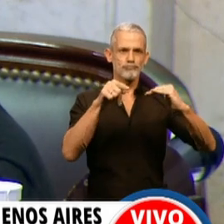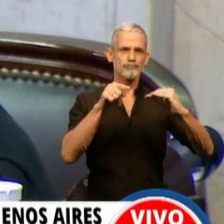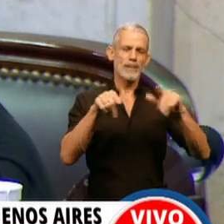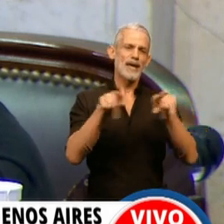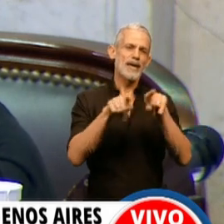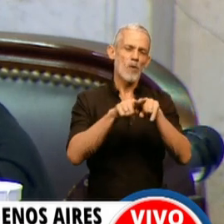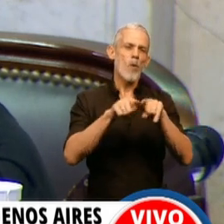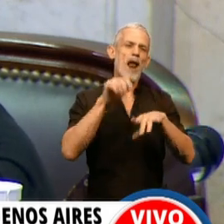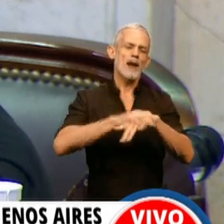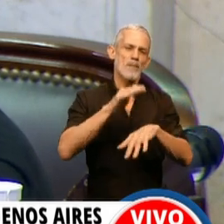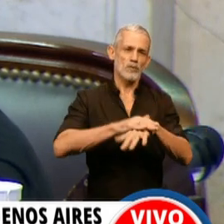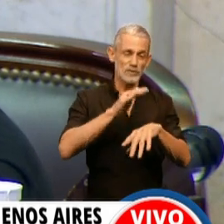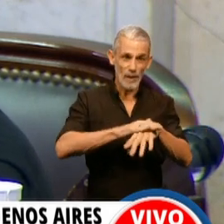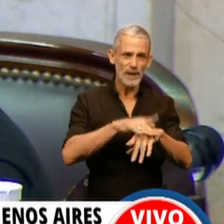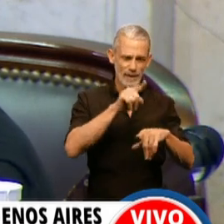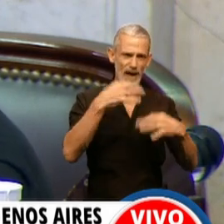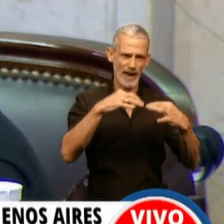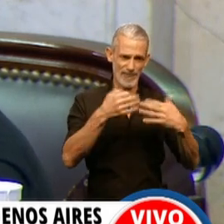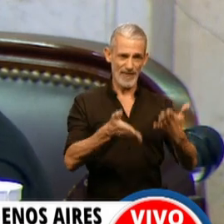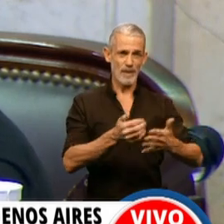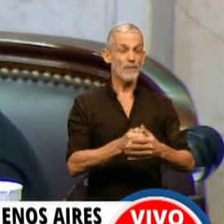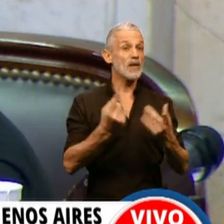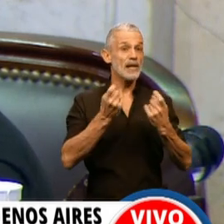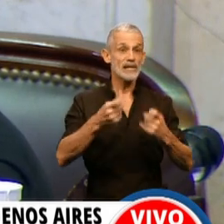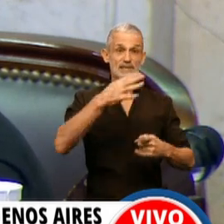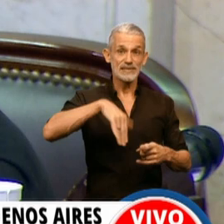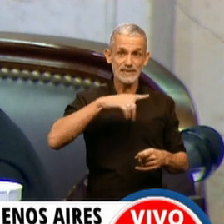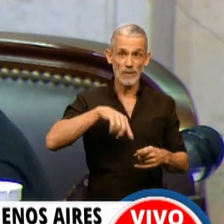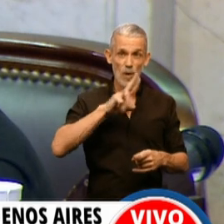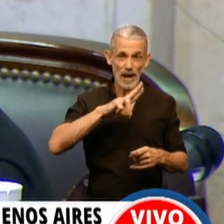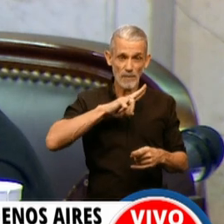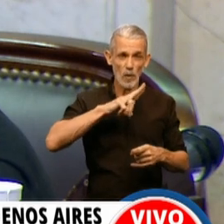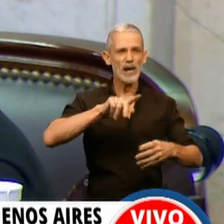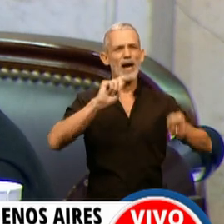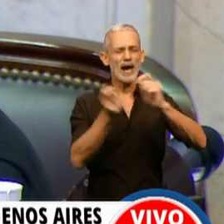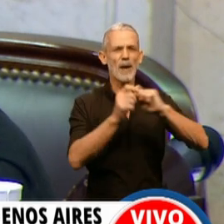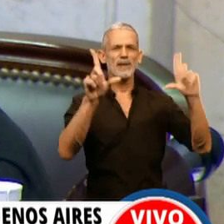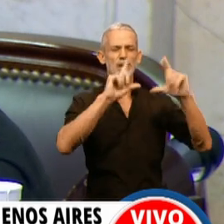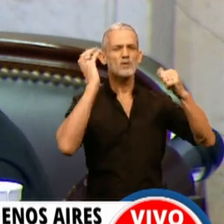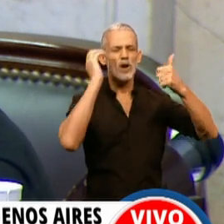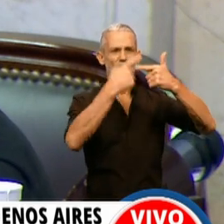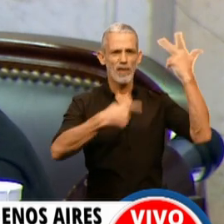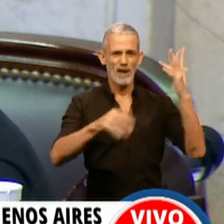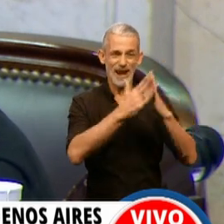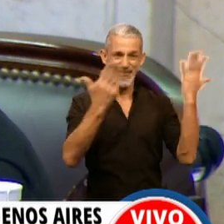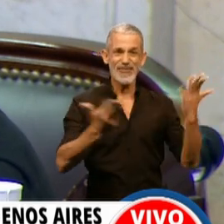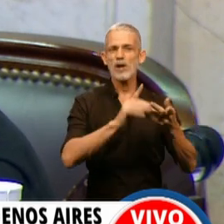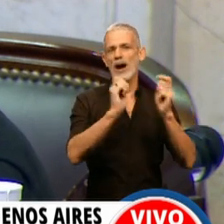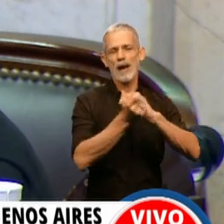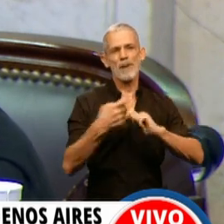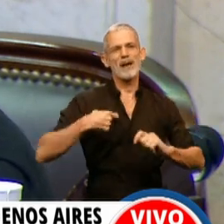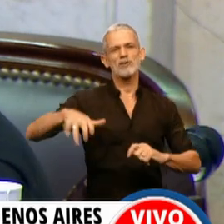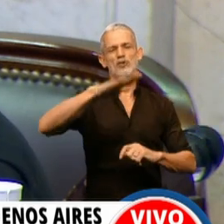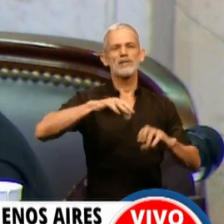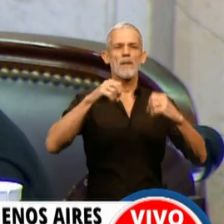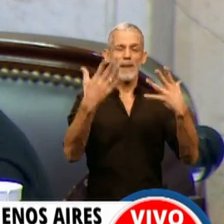la responsabilidad que están llevando y necesitamos las mujeres que cambien los medios de comunicación para hacer una sociedad mejor